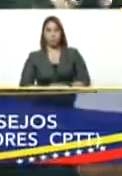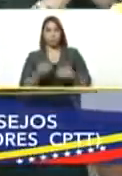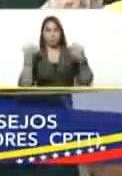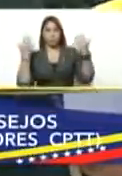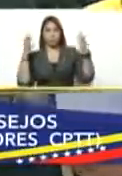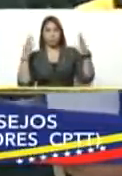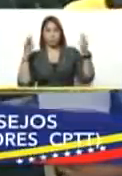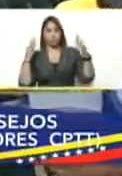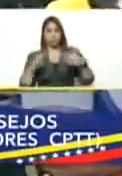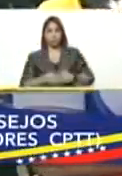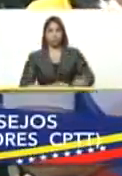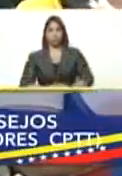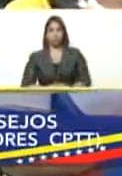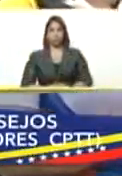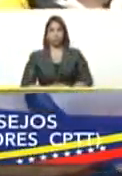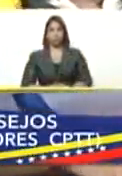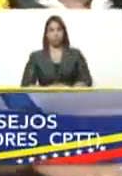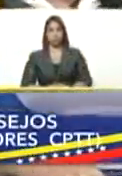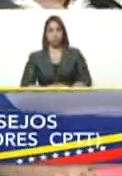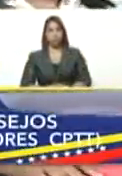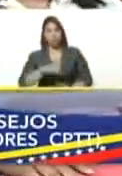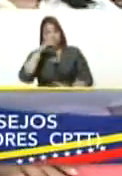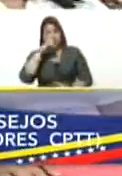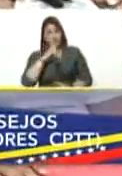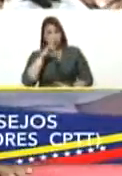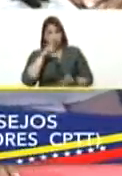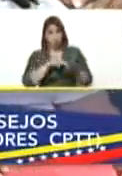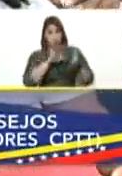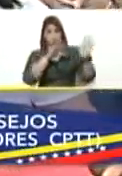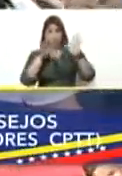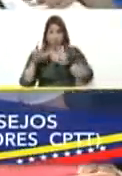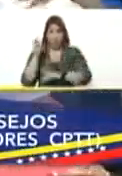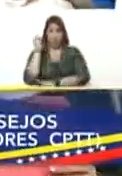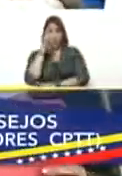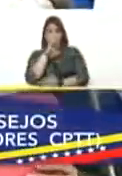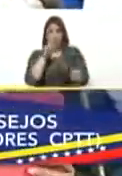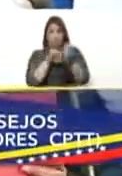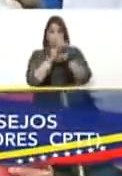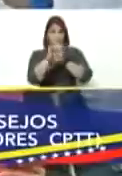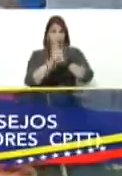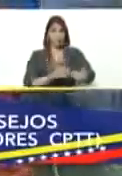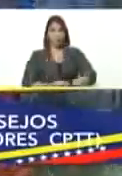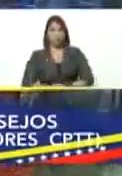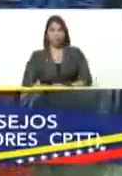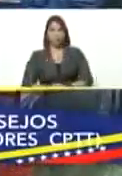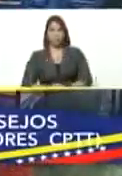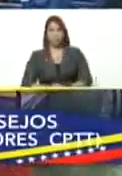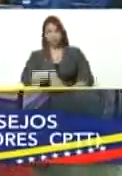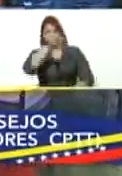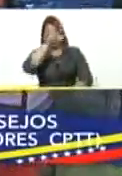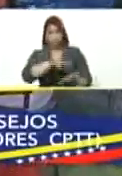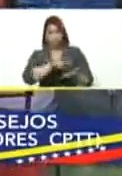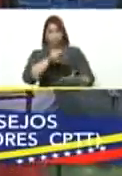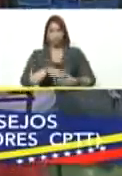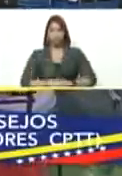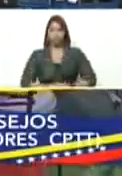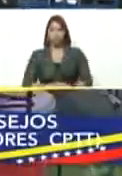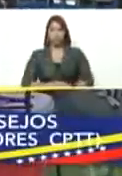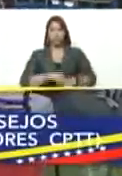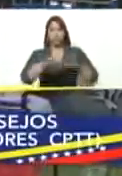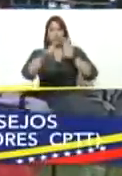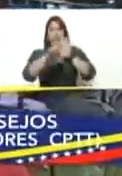Felicidades. En el año 2018, la Asamblea Nacional Constituyente aprobó la